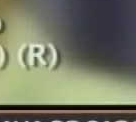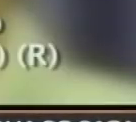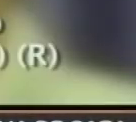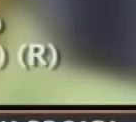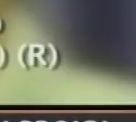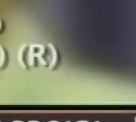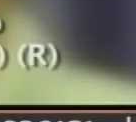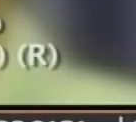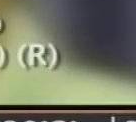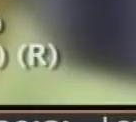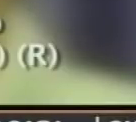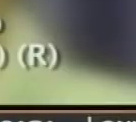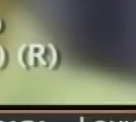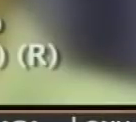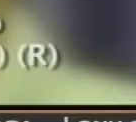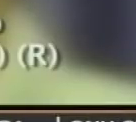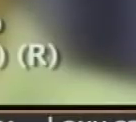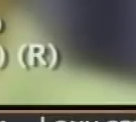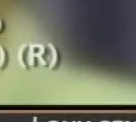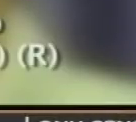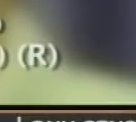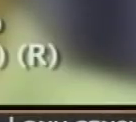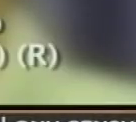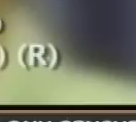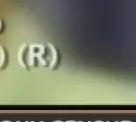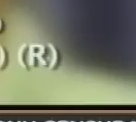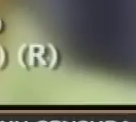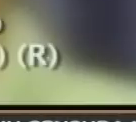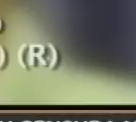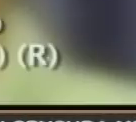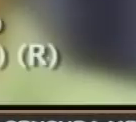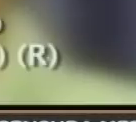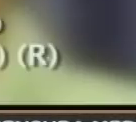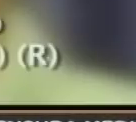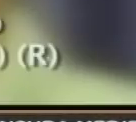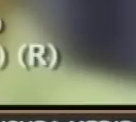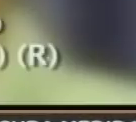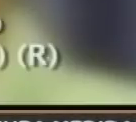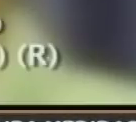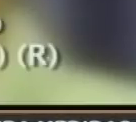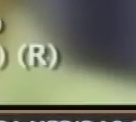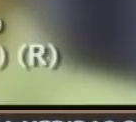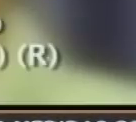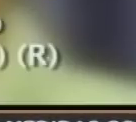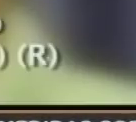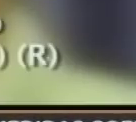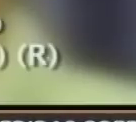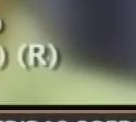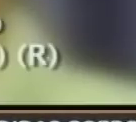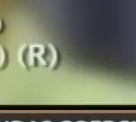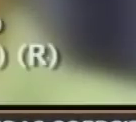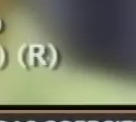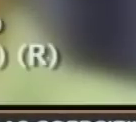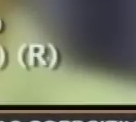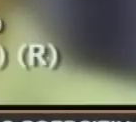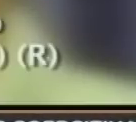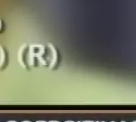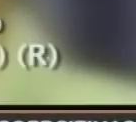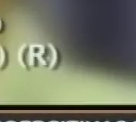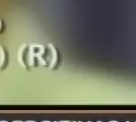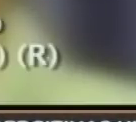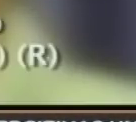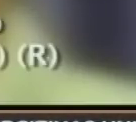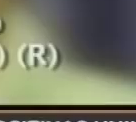denominan el despliegue logístico. Entonces ahí vas a ver dónde está ahorita toda la distribución